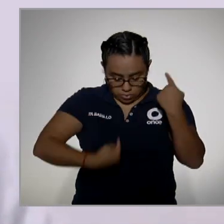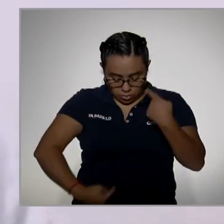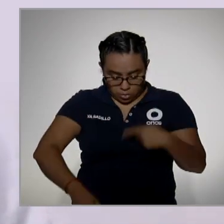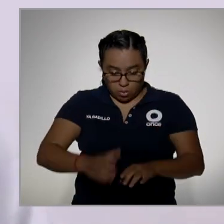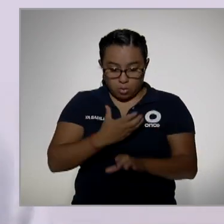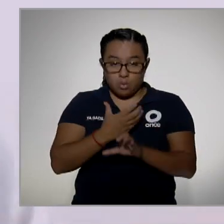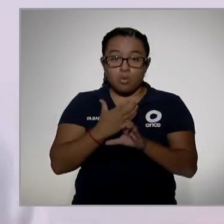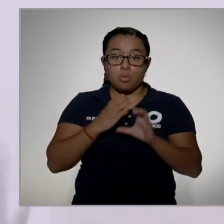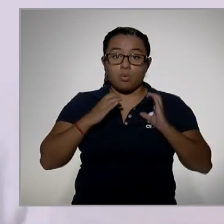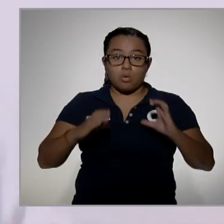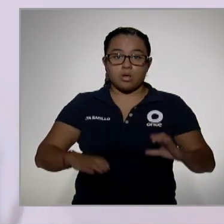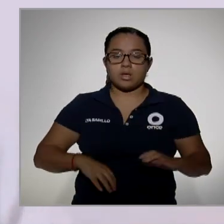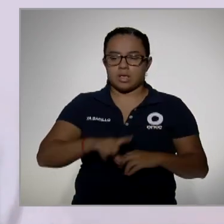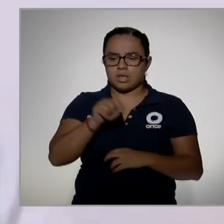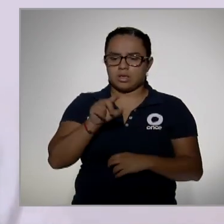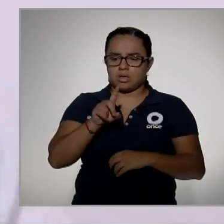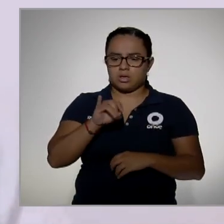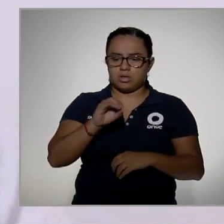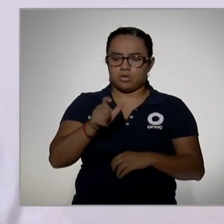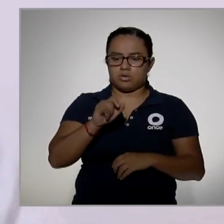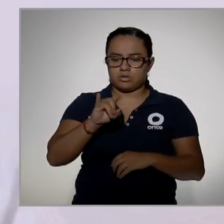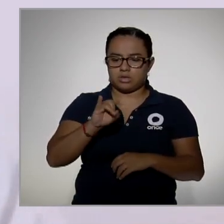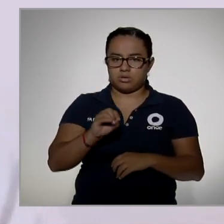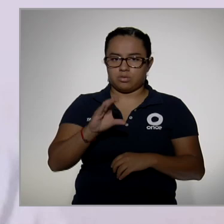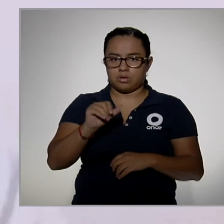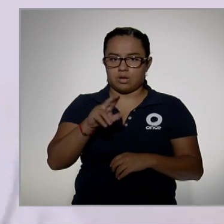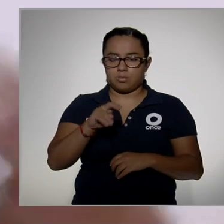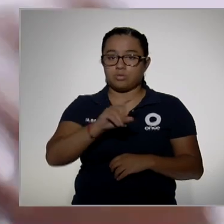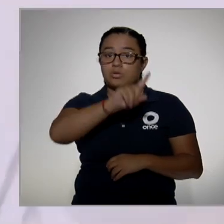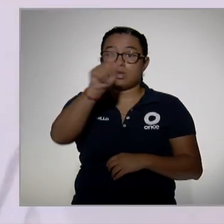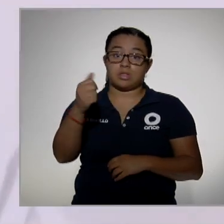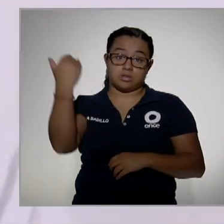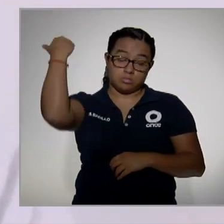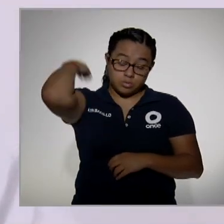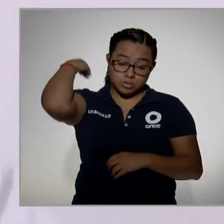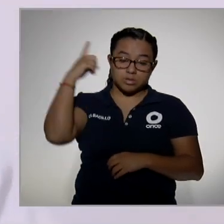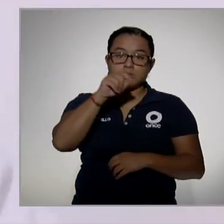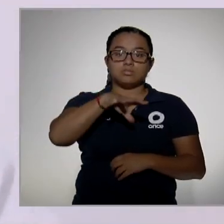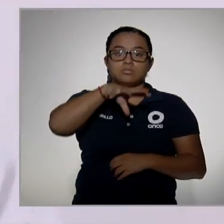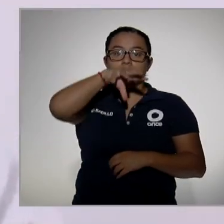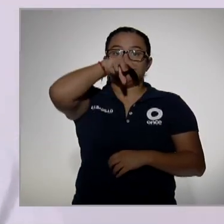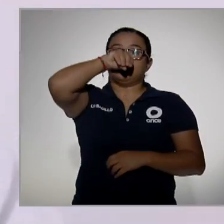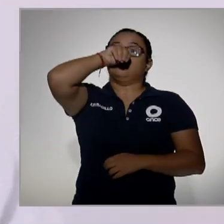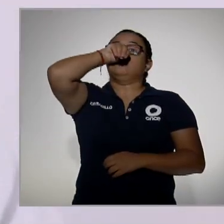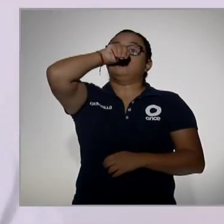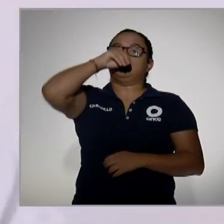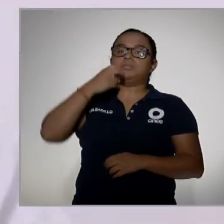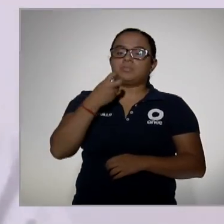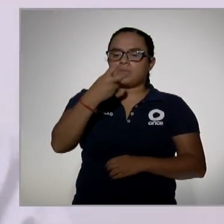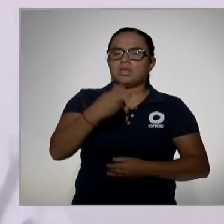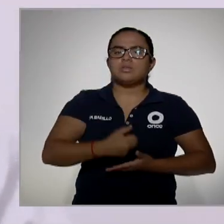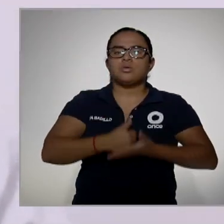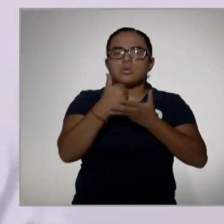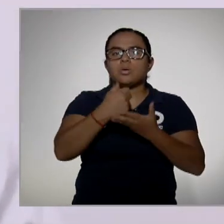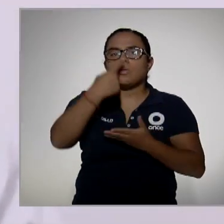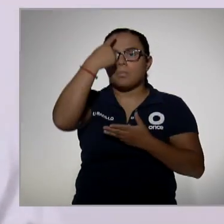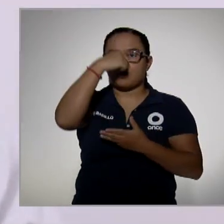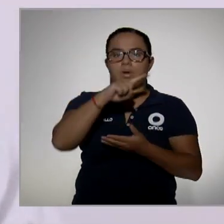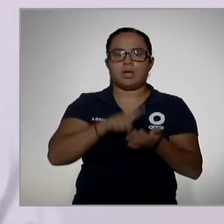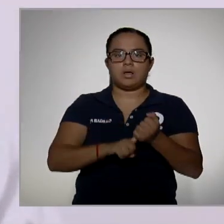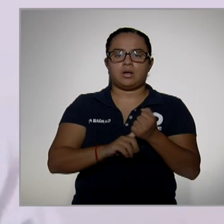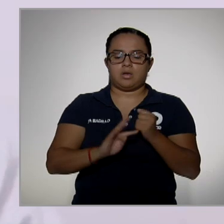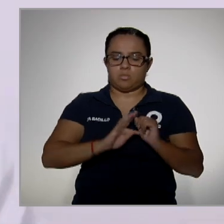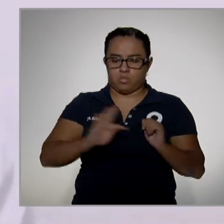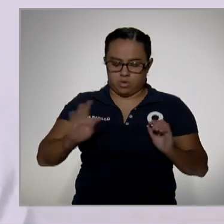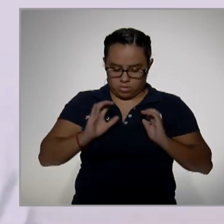se recoge el dióxido de carbono de las células llega a los pulmones y lo exhalamos este ciclo nos ayuda a mantener bien oxígeno a nuestro